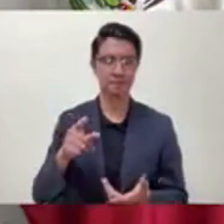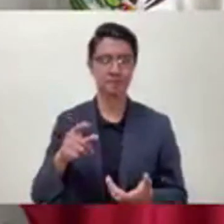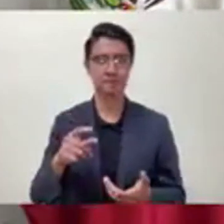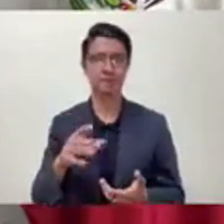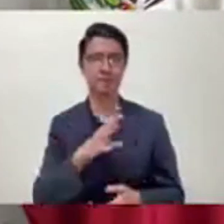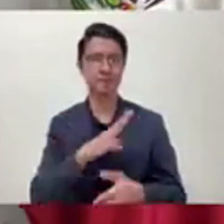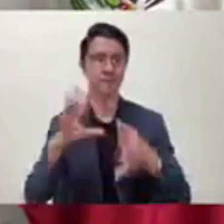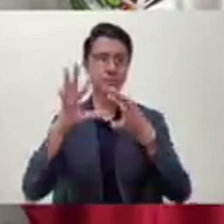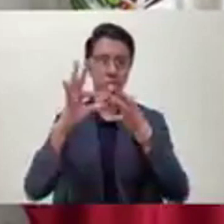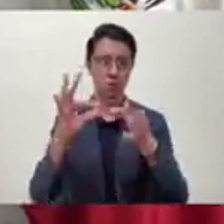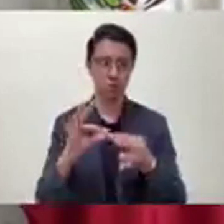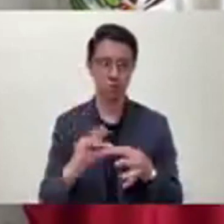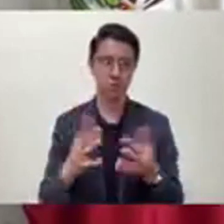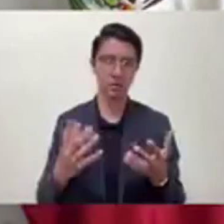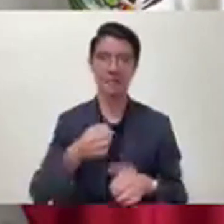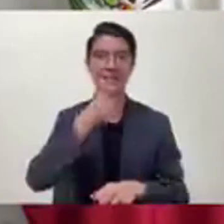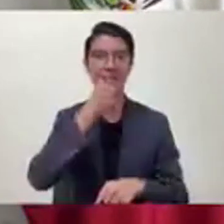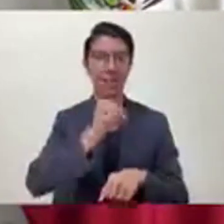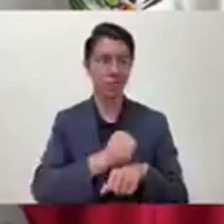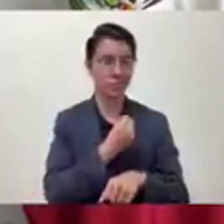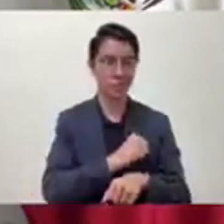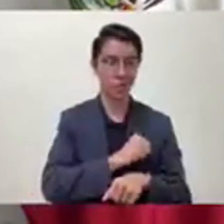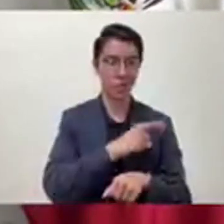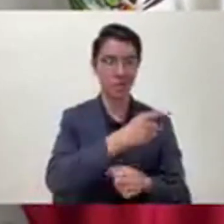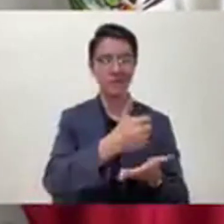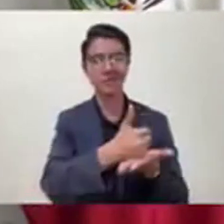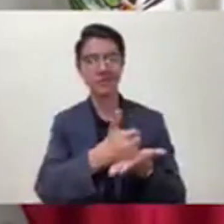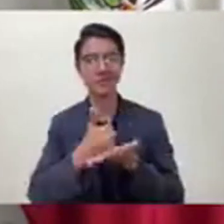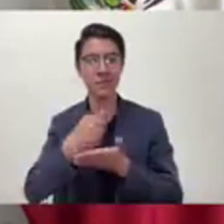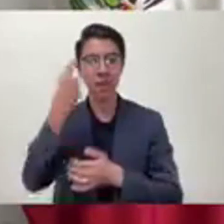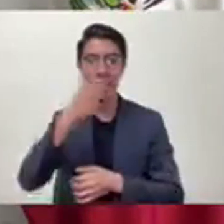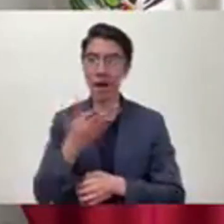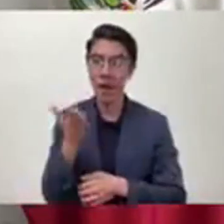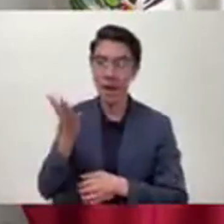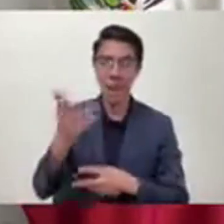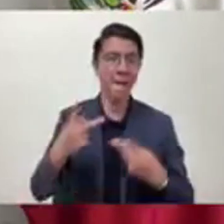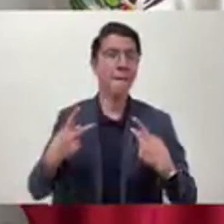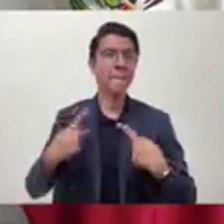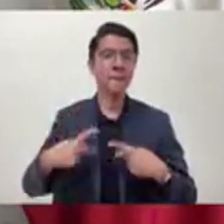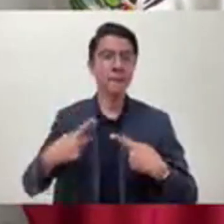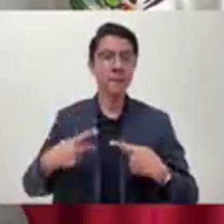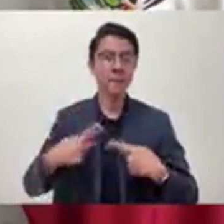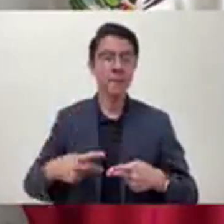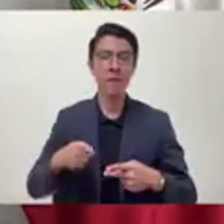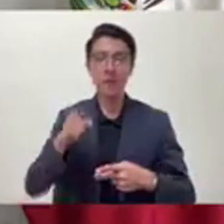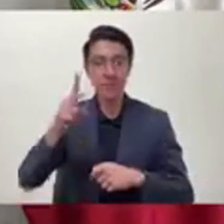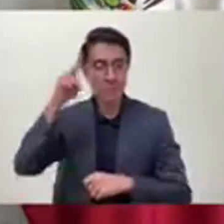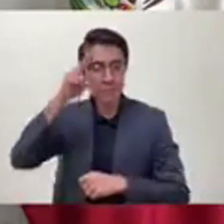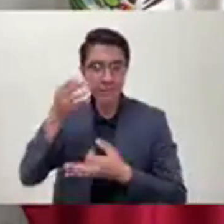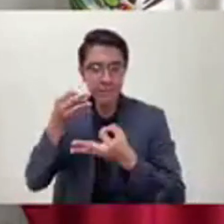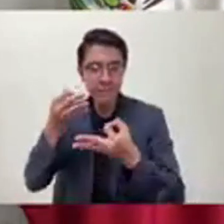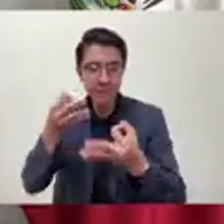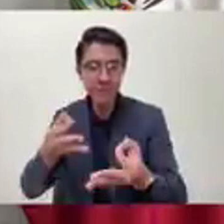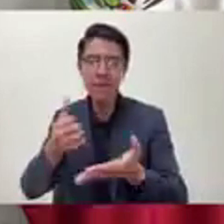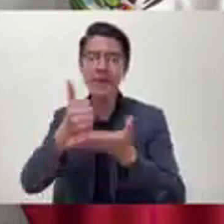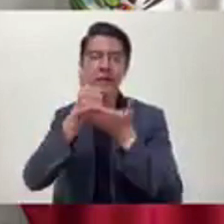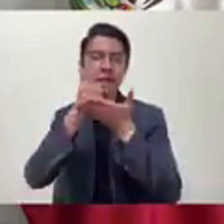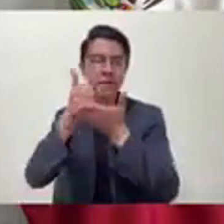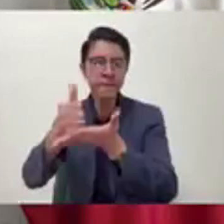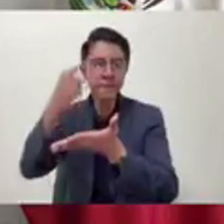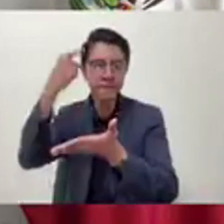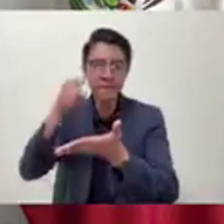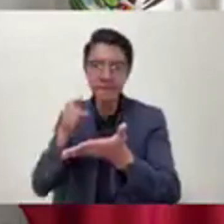secretaría de salud pero para efecto de que no vuelva a caer con nosotros eso es lo que se trata los resultados en Estados como o